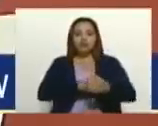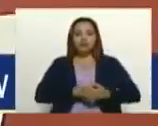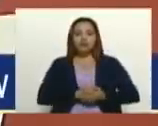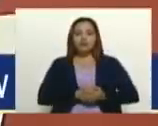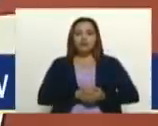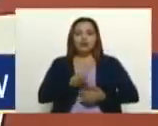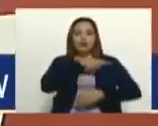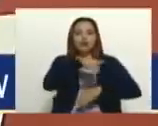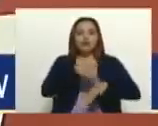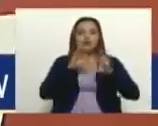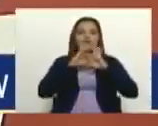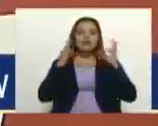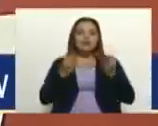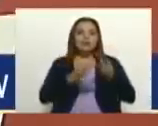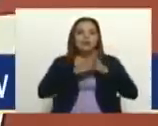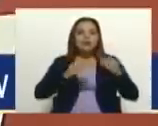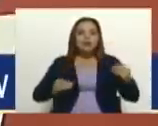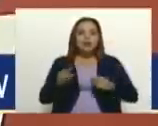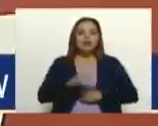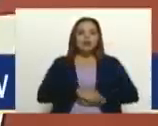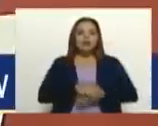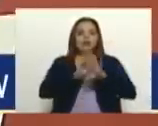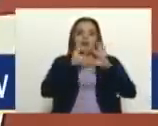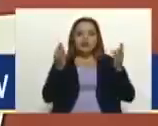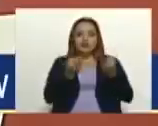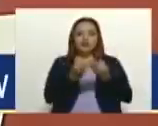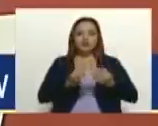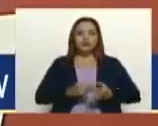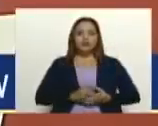nuestra familia, de la familia.